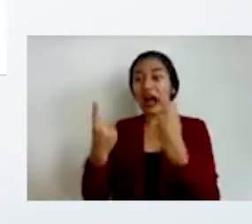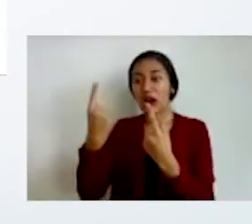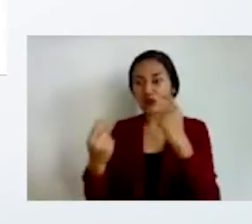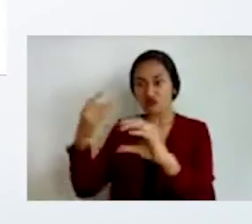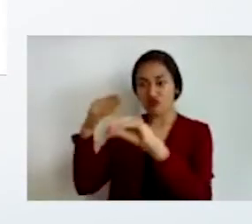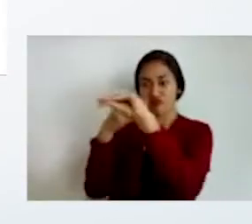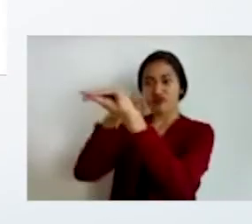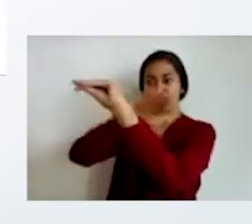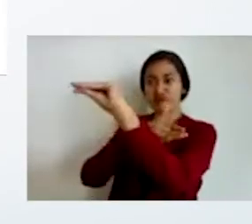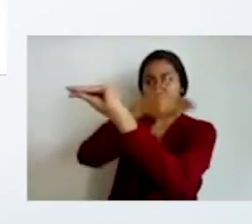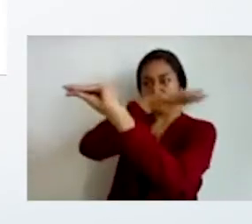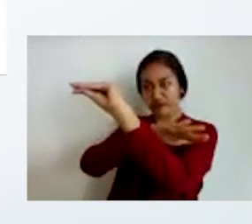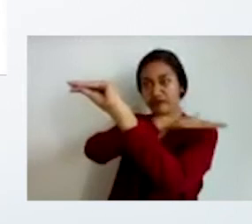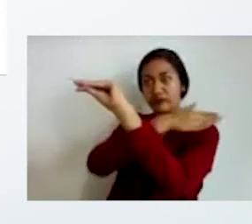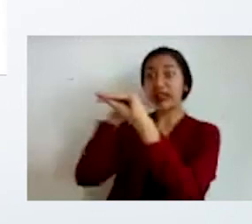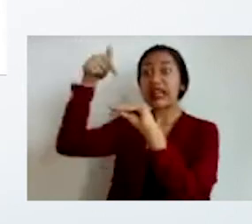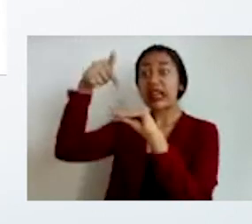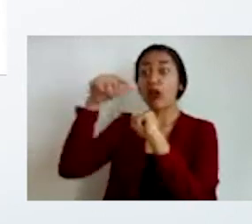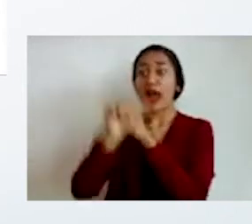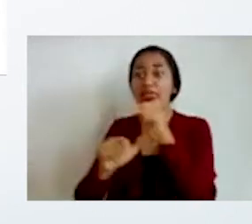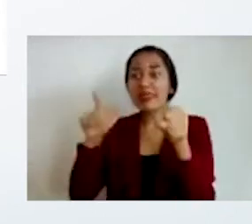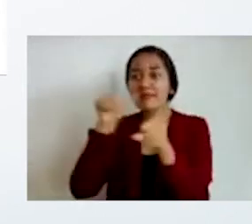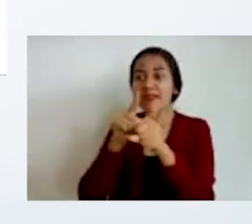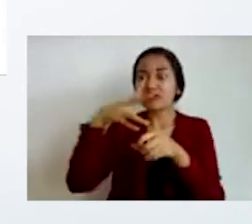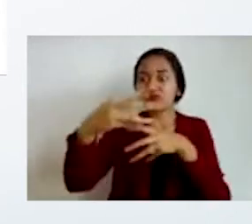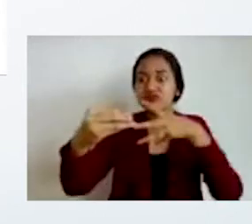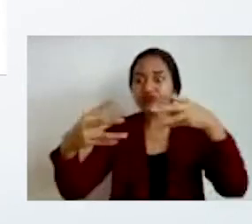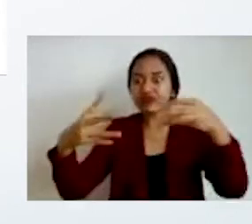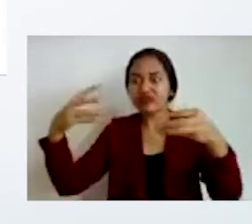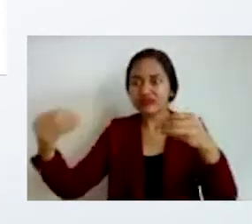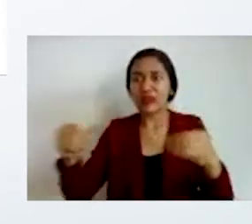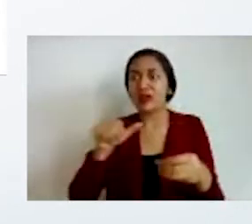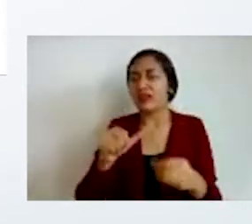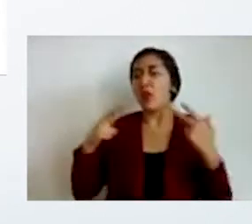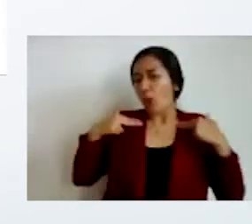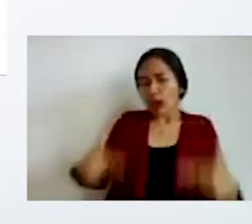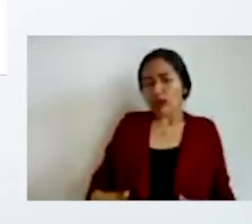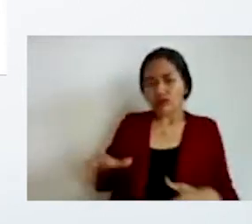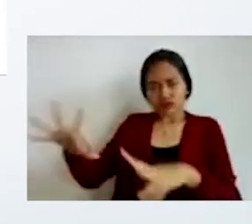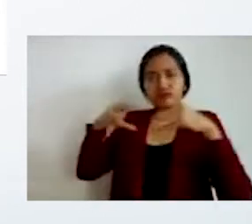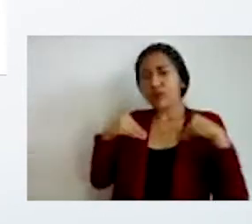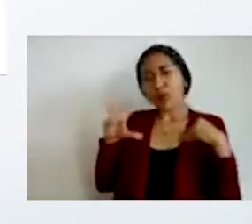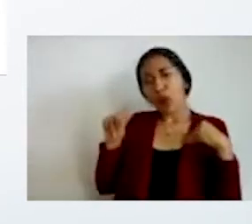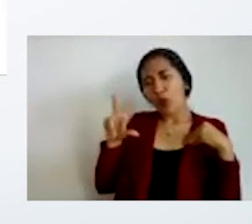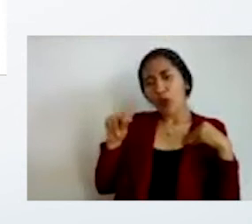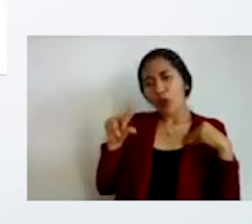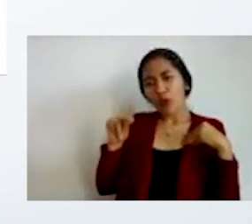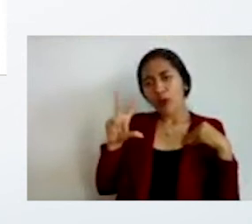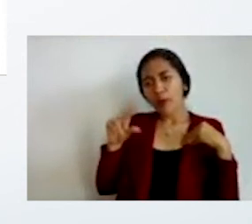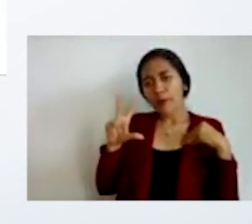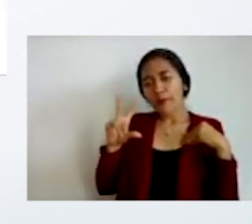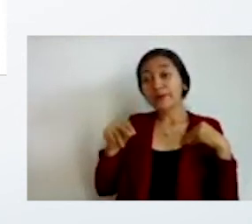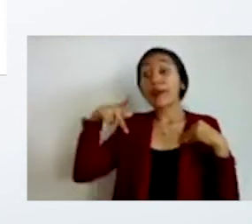se transmitía de una manera muy poco eficiente a los seres humanos. En el centro tenemos la